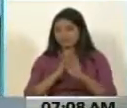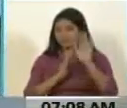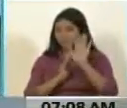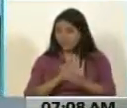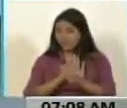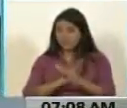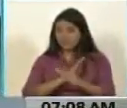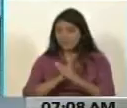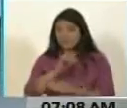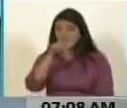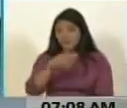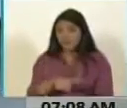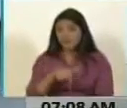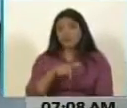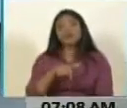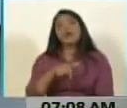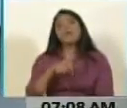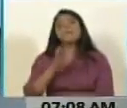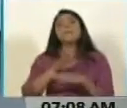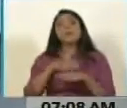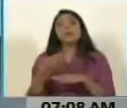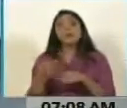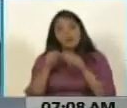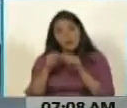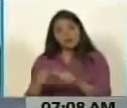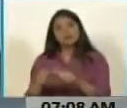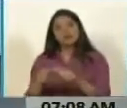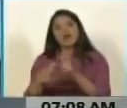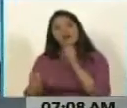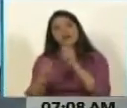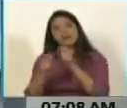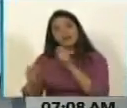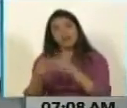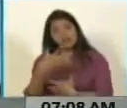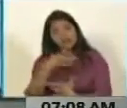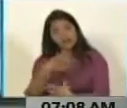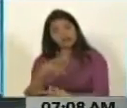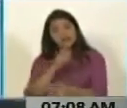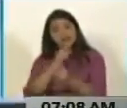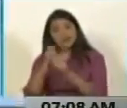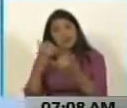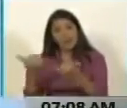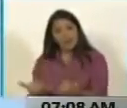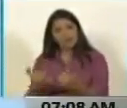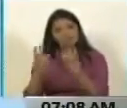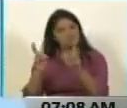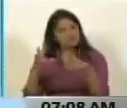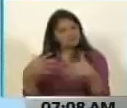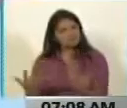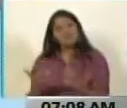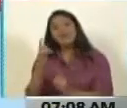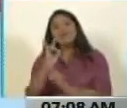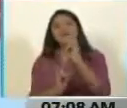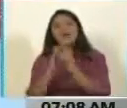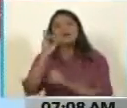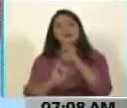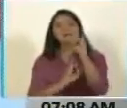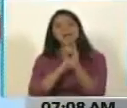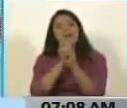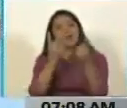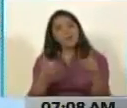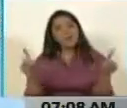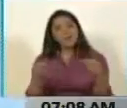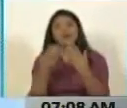revisión del tiempo a esta hora porque queremos continuar con la entrevista, interesante entrevista que se está realizando en el marco de esta Feria Internacional de la